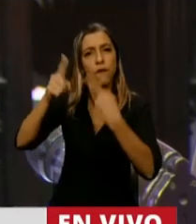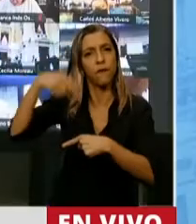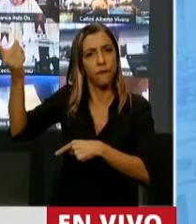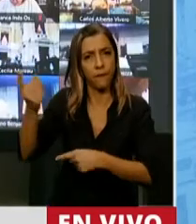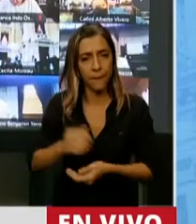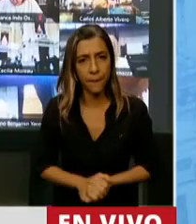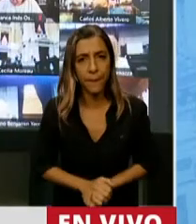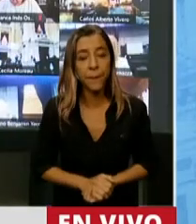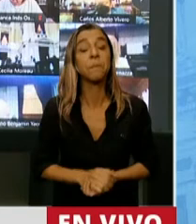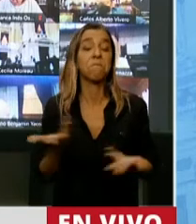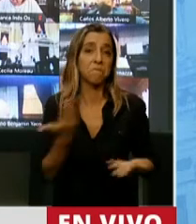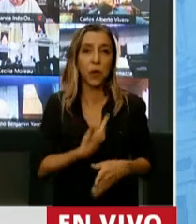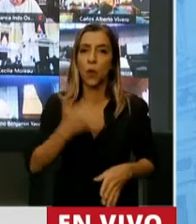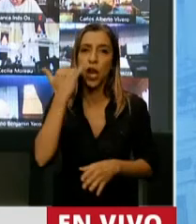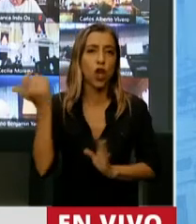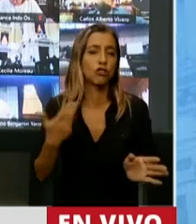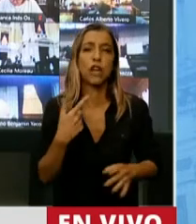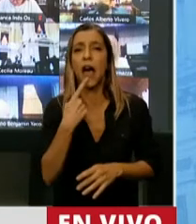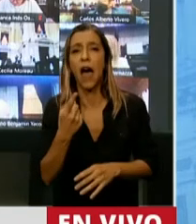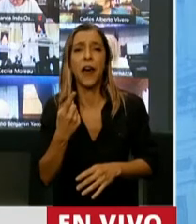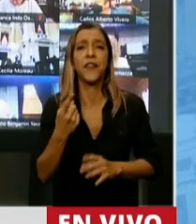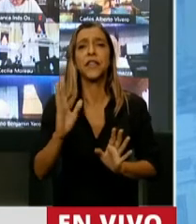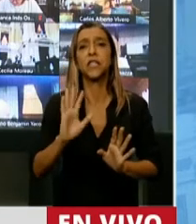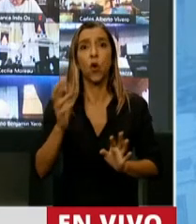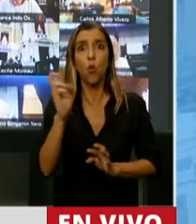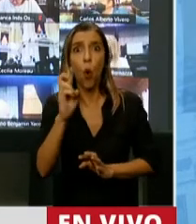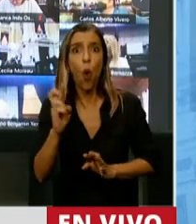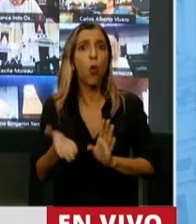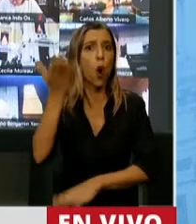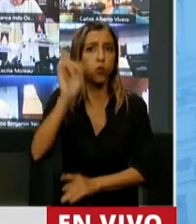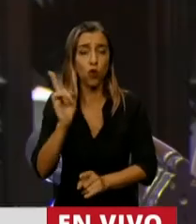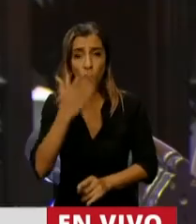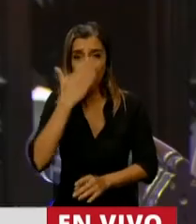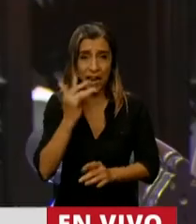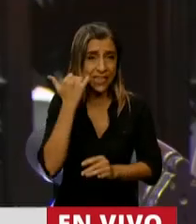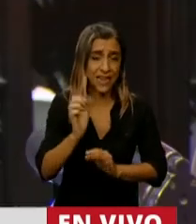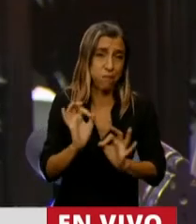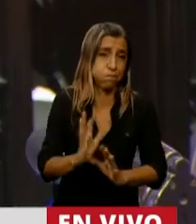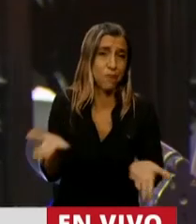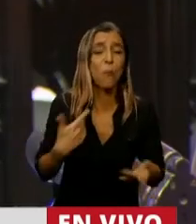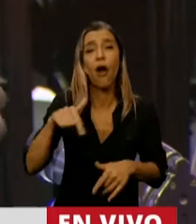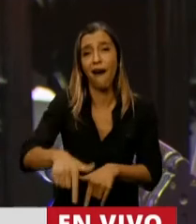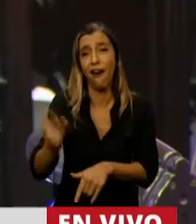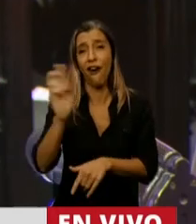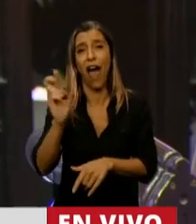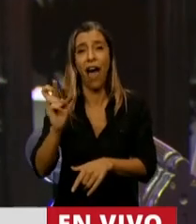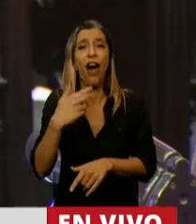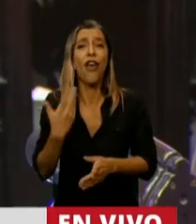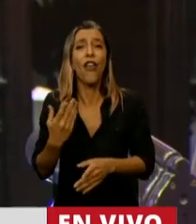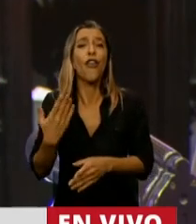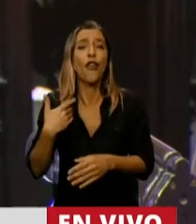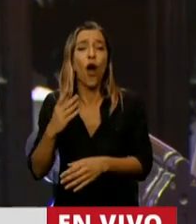el gobierno ya devaluó, dicen que no van a devaluar. Devaluaron porque el dólar de referencia es el dólar blue. No existe el